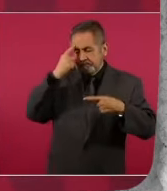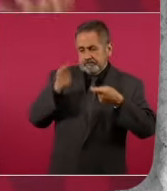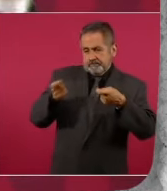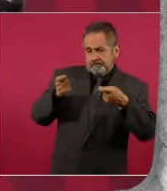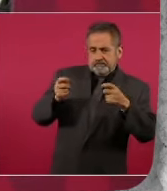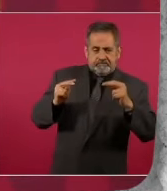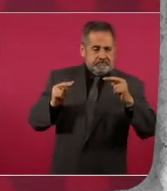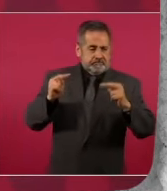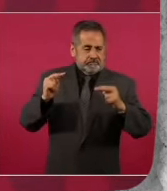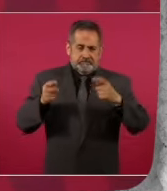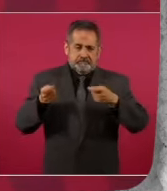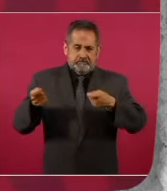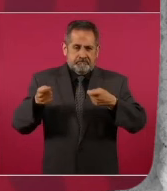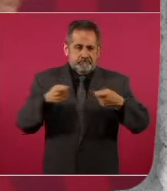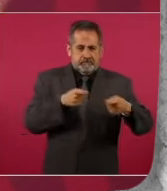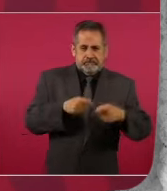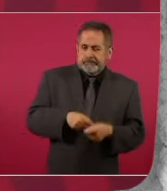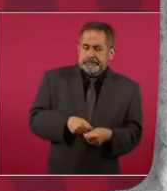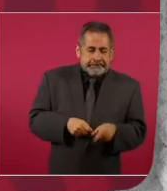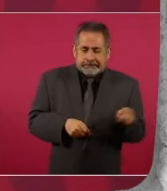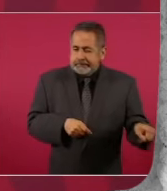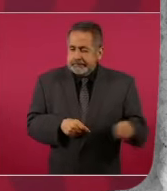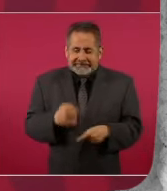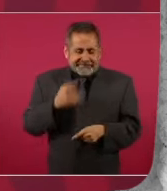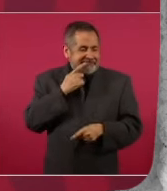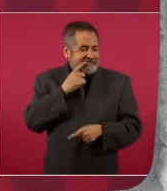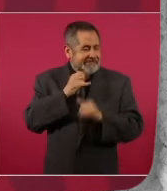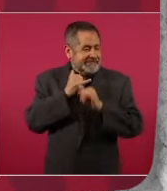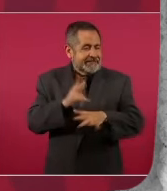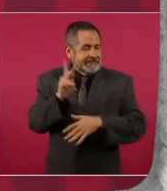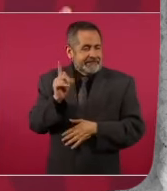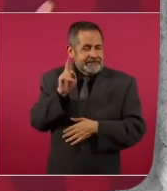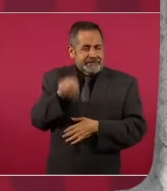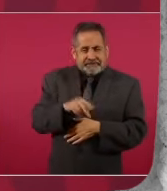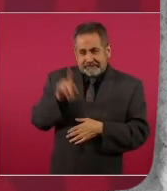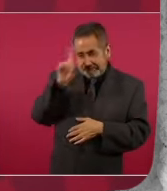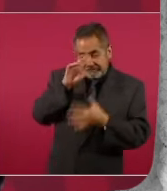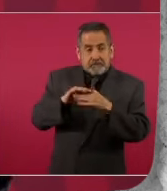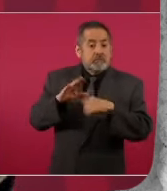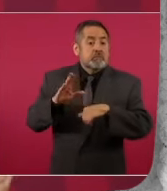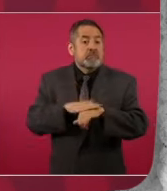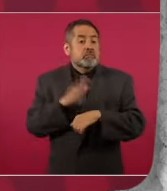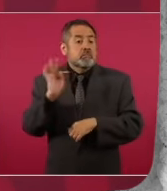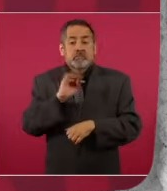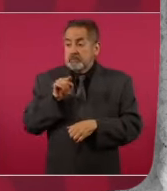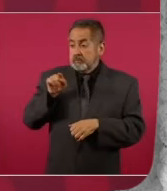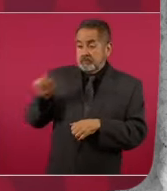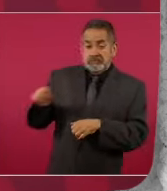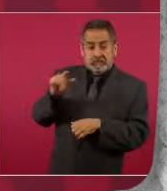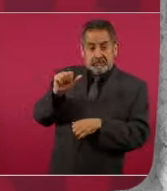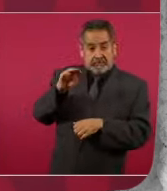contrapeso, un plan con maña, para que si yo ganaba,